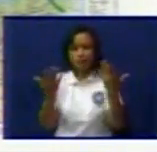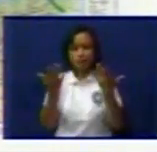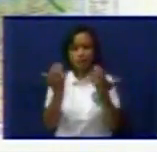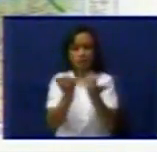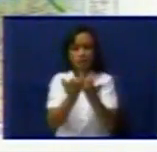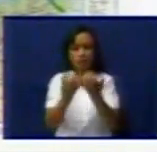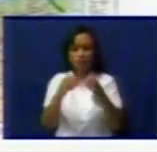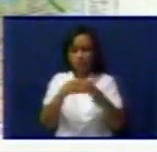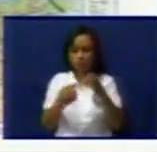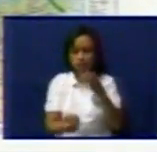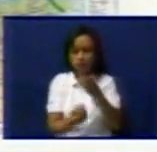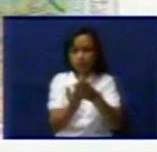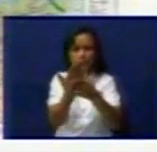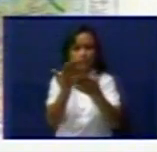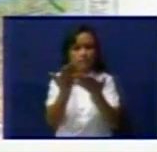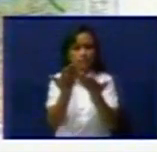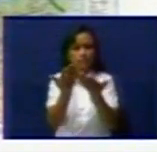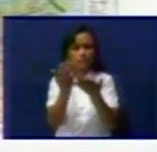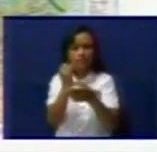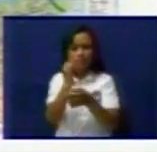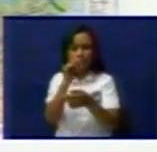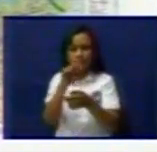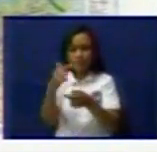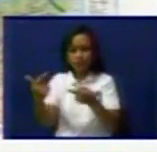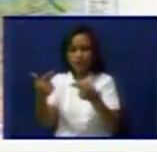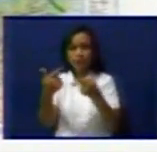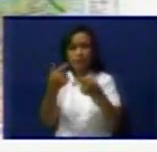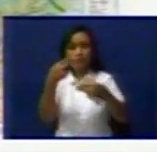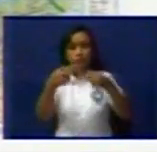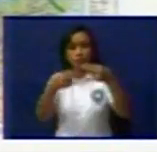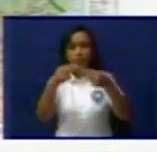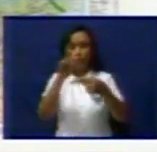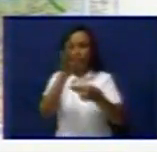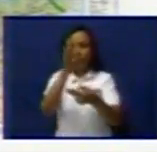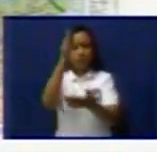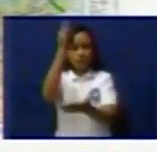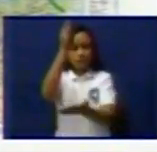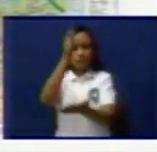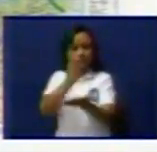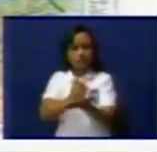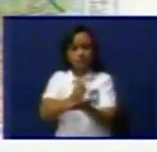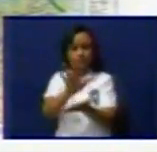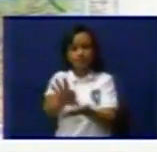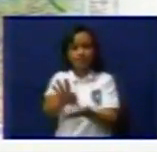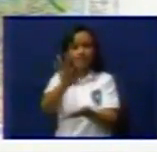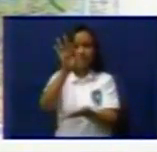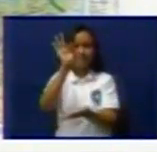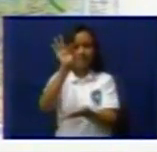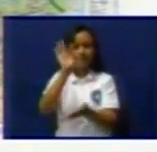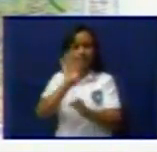ingeniería, inversión, etc., recomendamos la ruta 4.